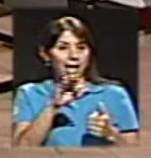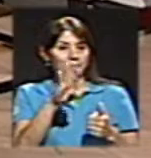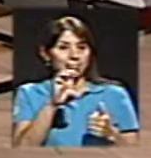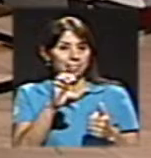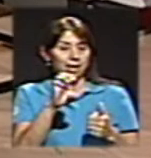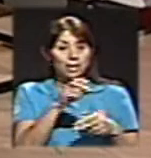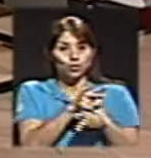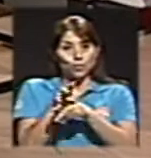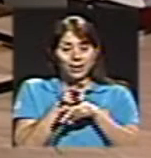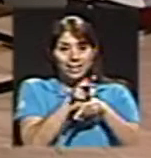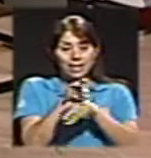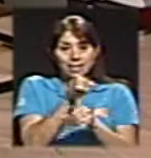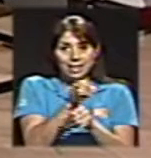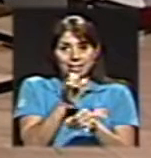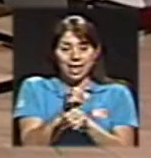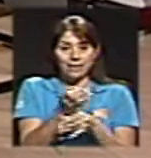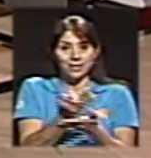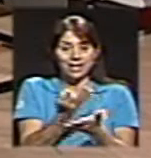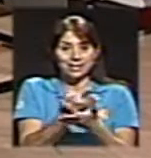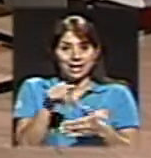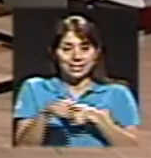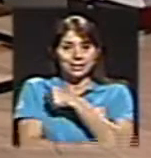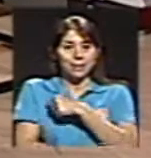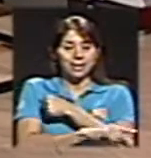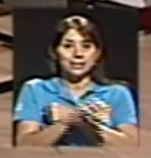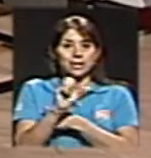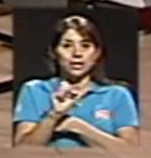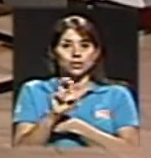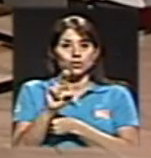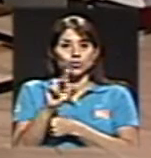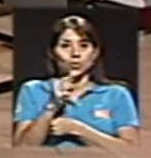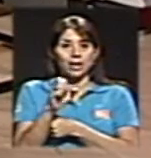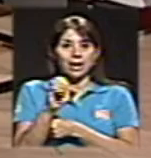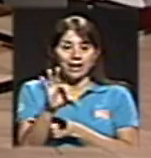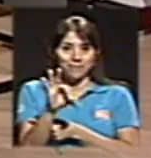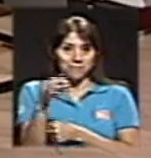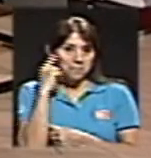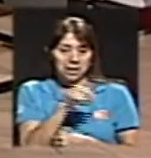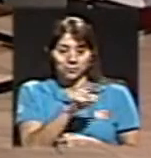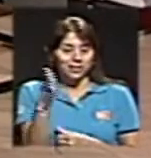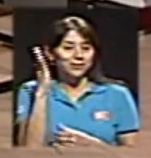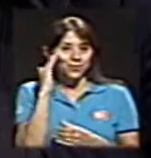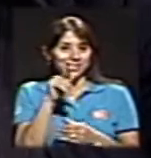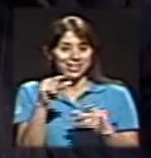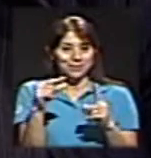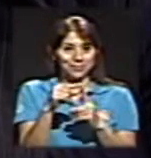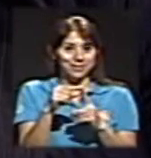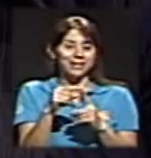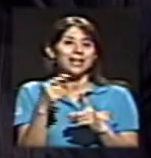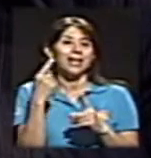entidades financieras de este país, su jefe para los cuates, que quiere decir los